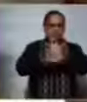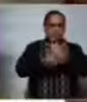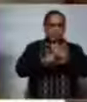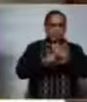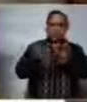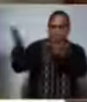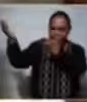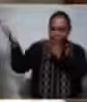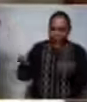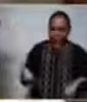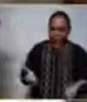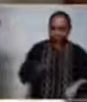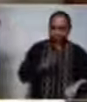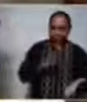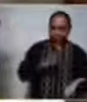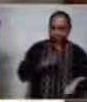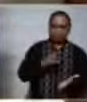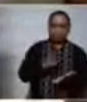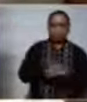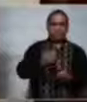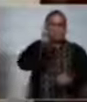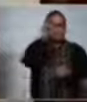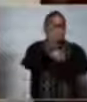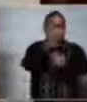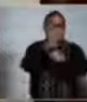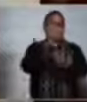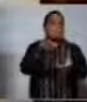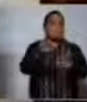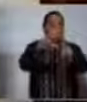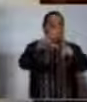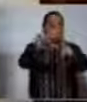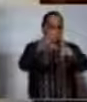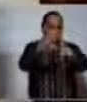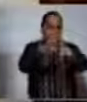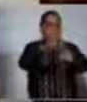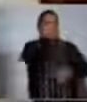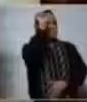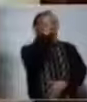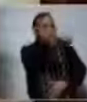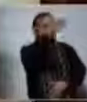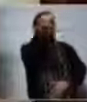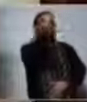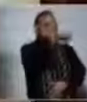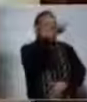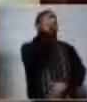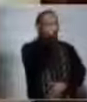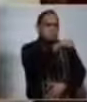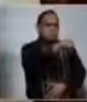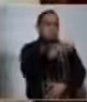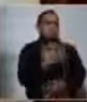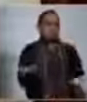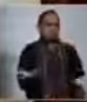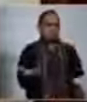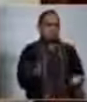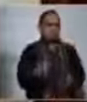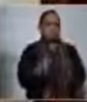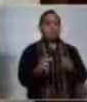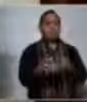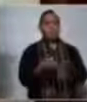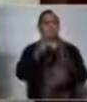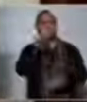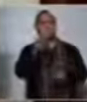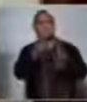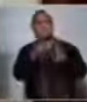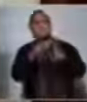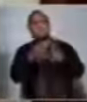ustedes, que primero tocan la puerta y se ve que tres veces va a una de las puertitas, a la otra puertota, a Así la